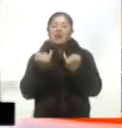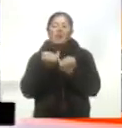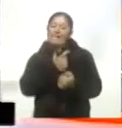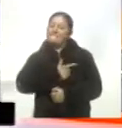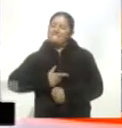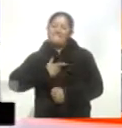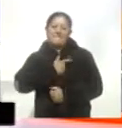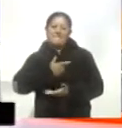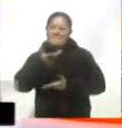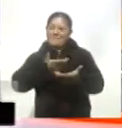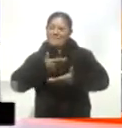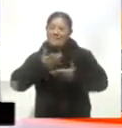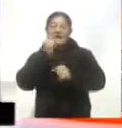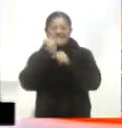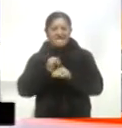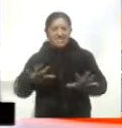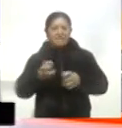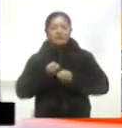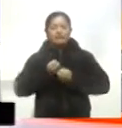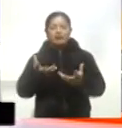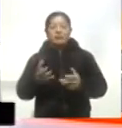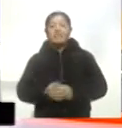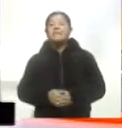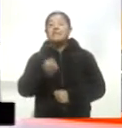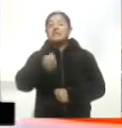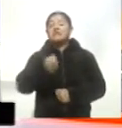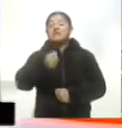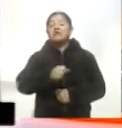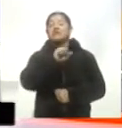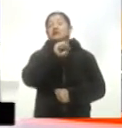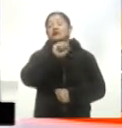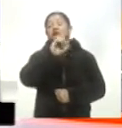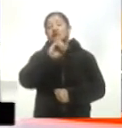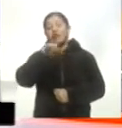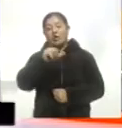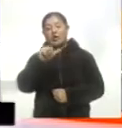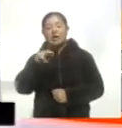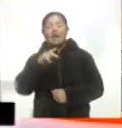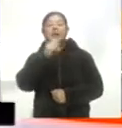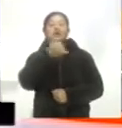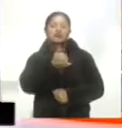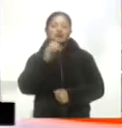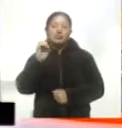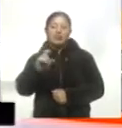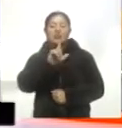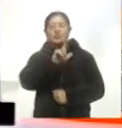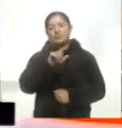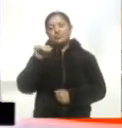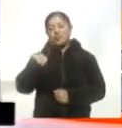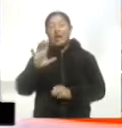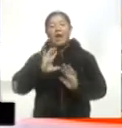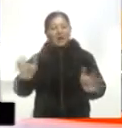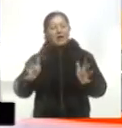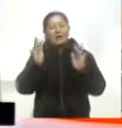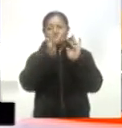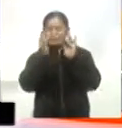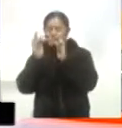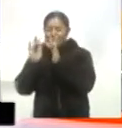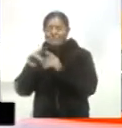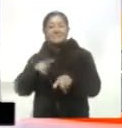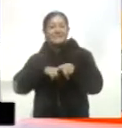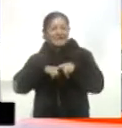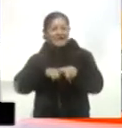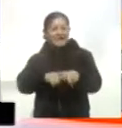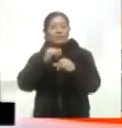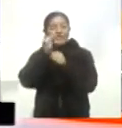nuevamente con ustedes dándoles toda la información. Y también saludos para Sohar Castro, Joy Ortega y Luz Morales, que ya están conectados con nosotros. Vamos a continuar